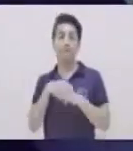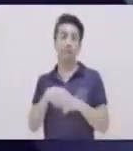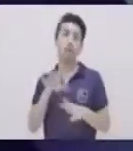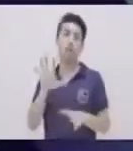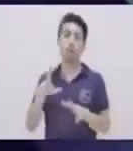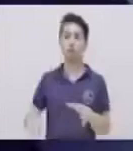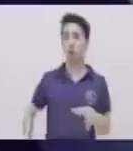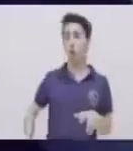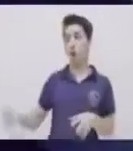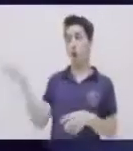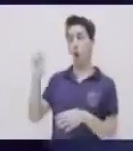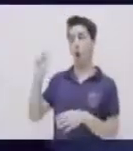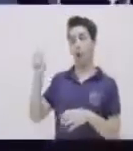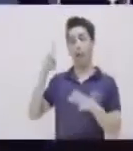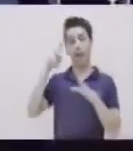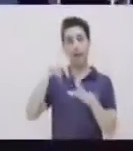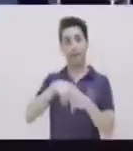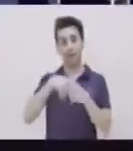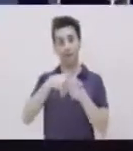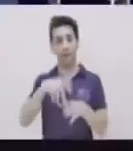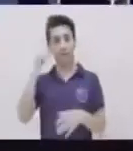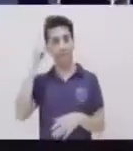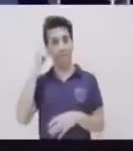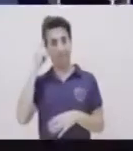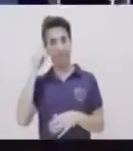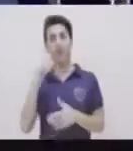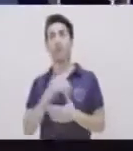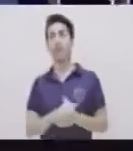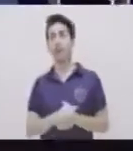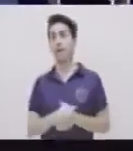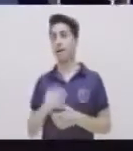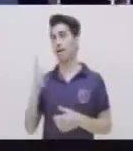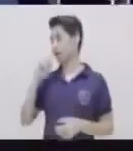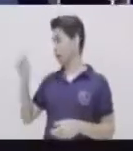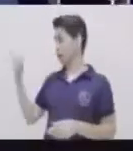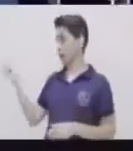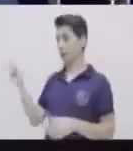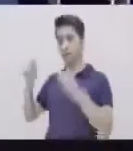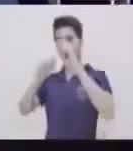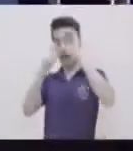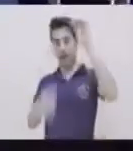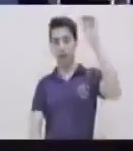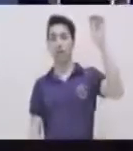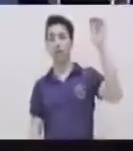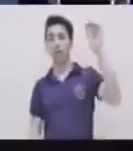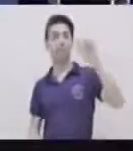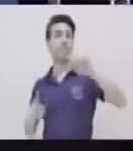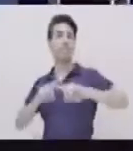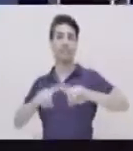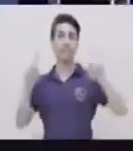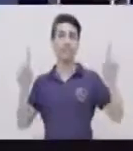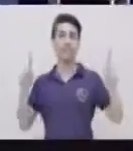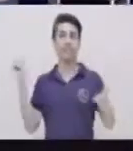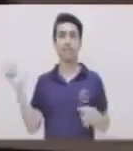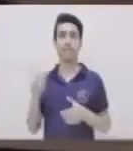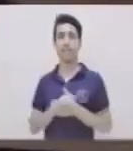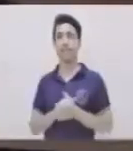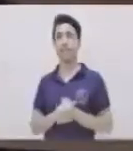punta del arco vemos una diferencia. Esta diferencia hace que podamos reconocer un arco del